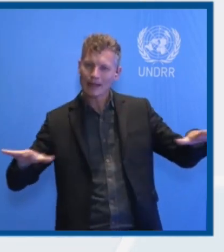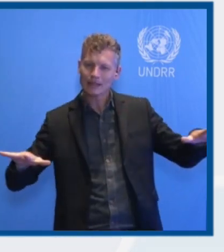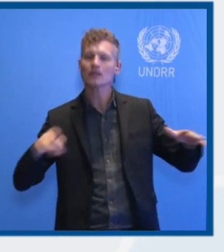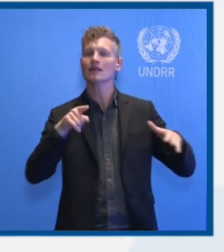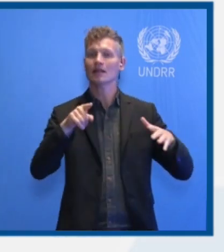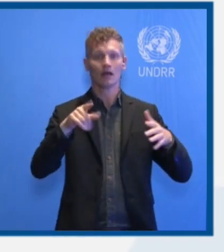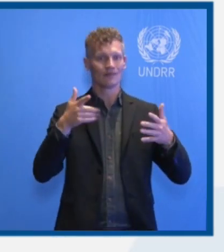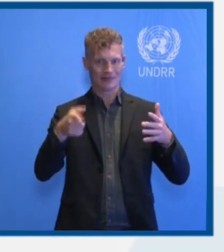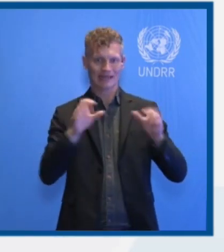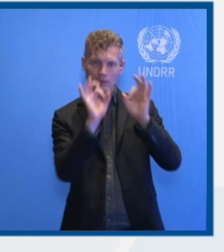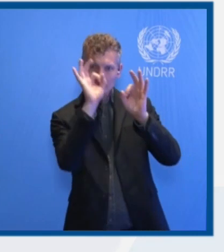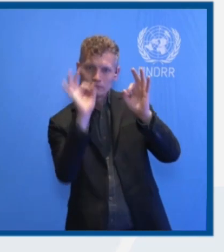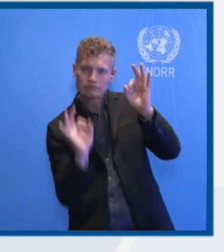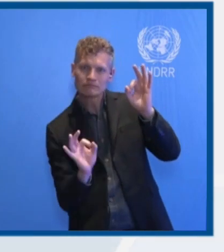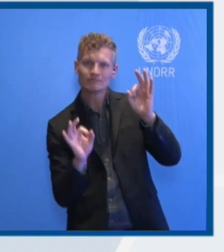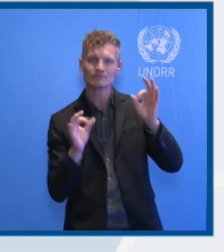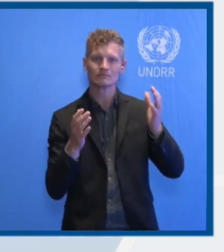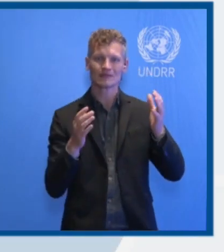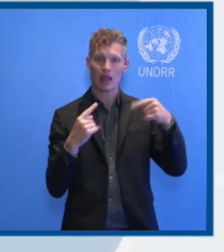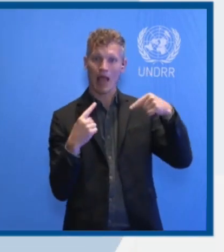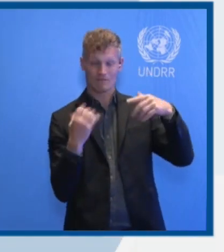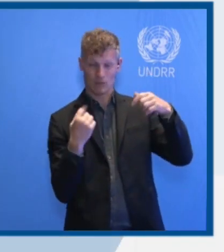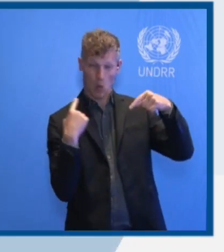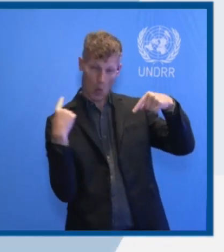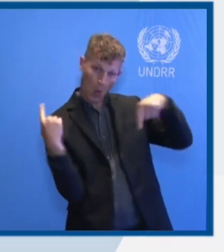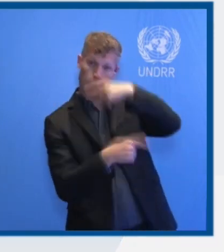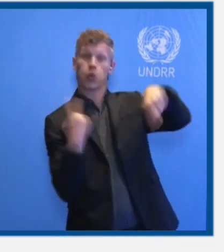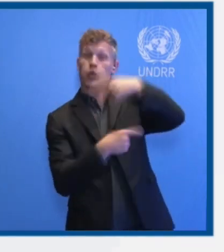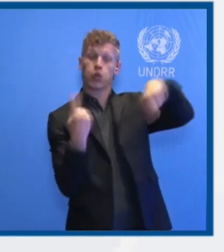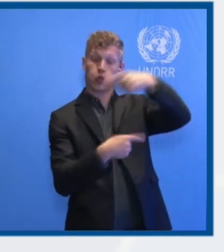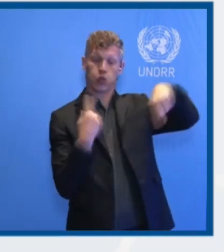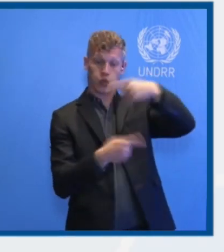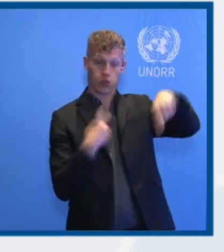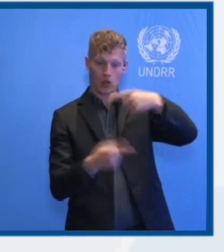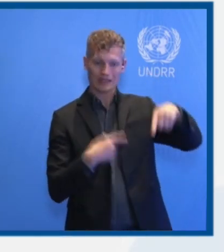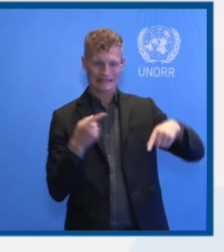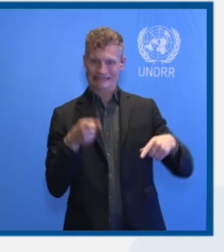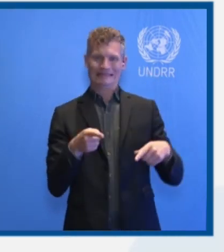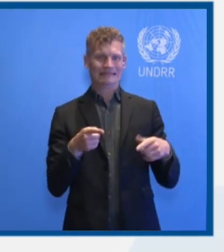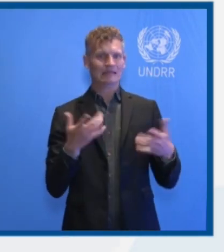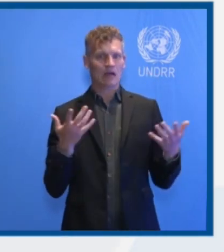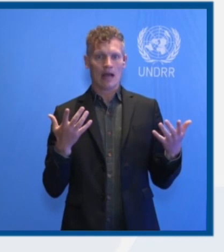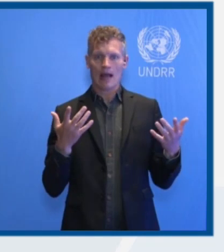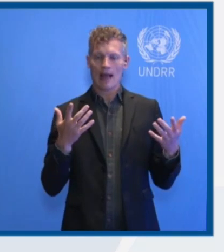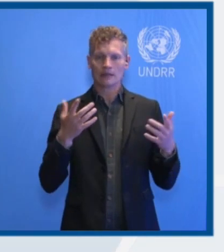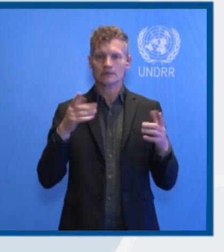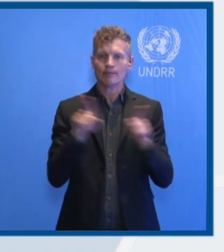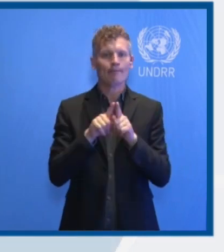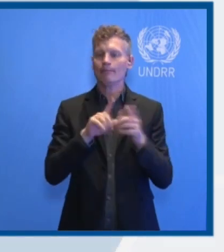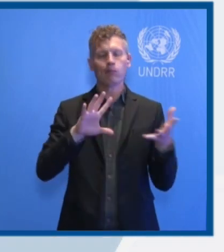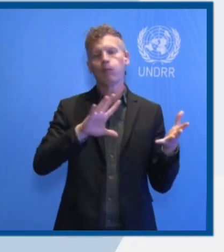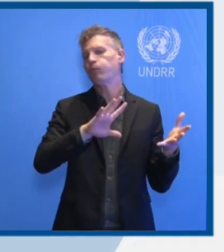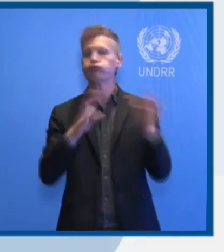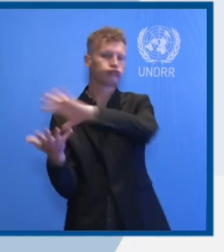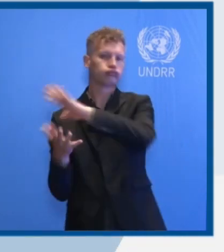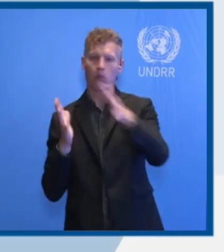infraestructura, servicios, la afectación del arrecife de coral. Y es acá donde vemos como las interdependencias entre los diferentes